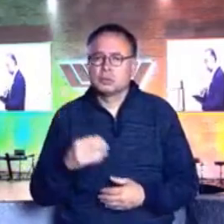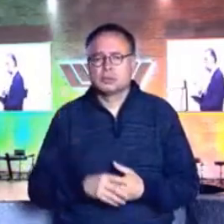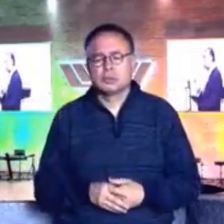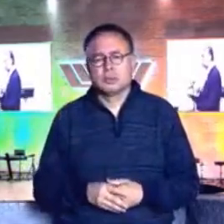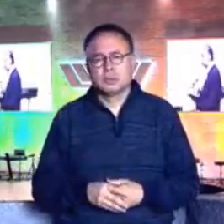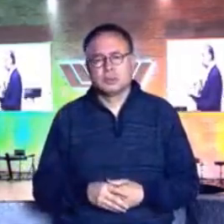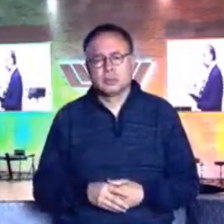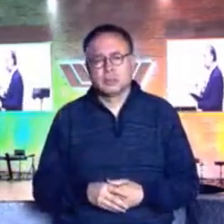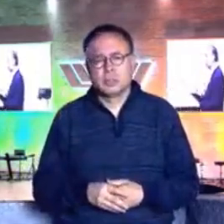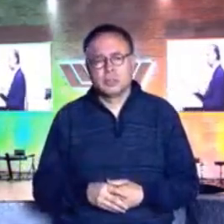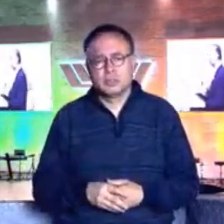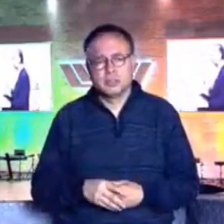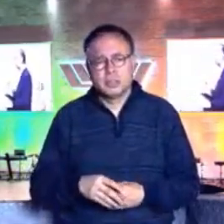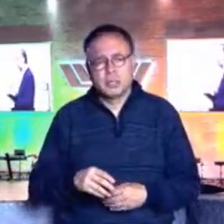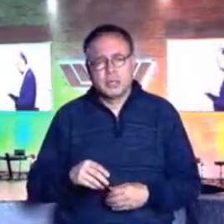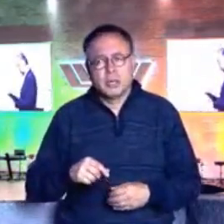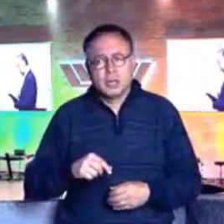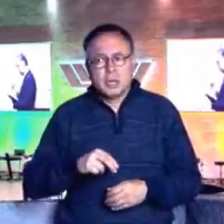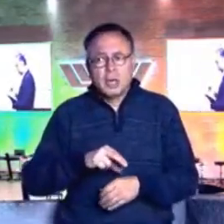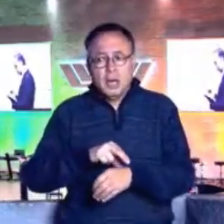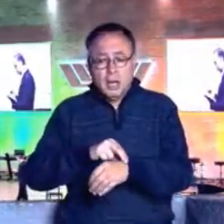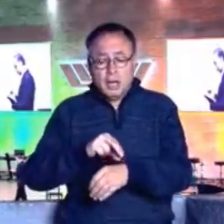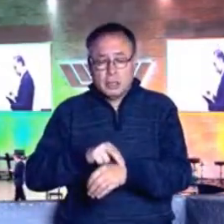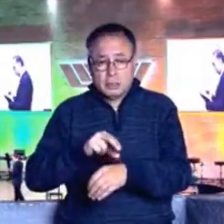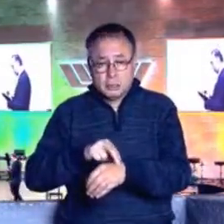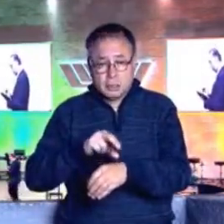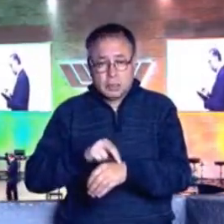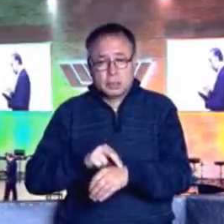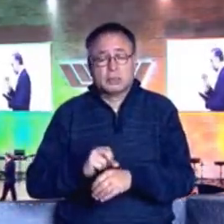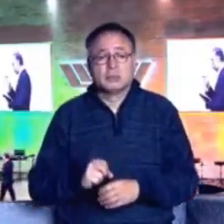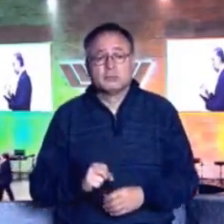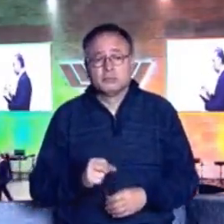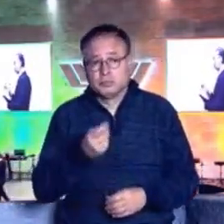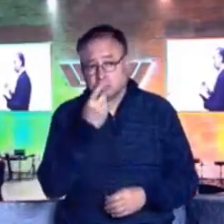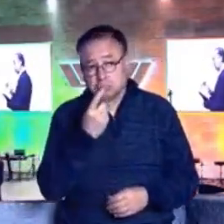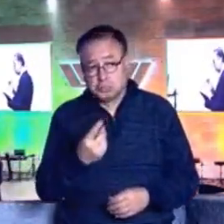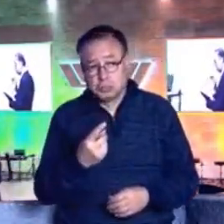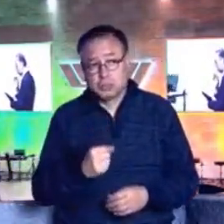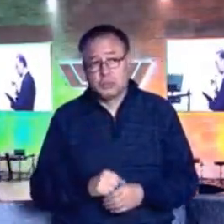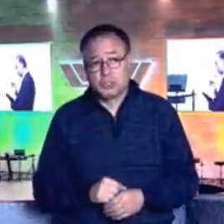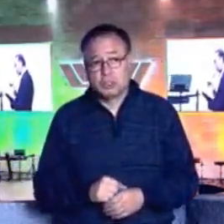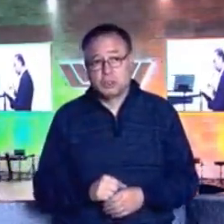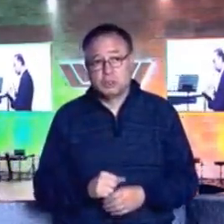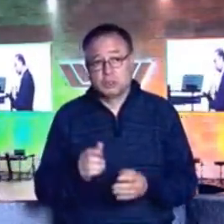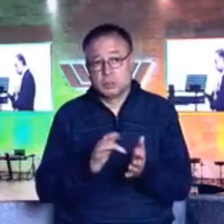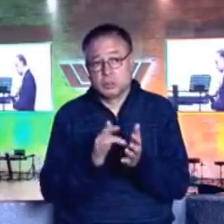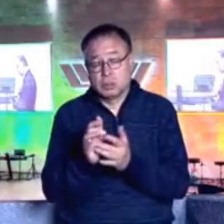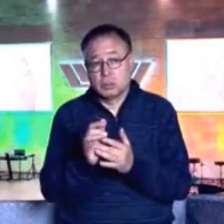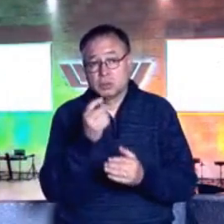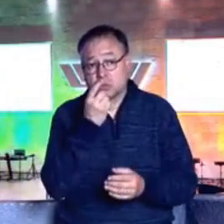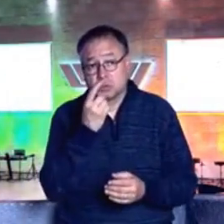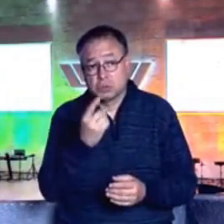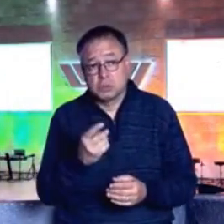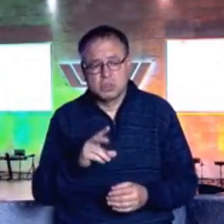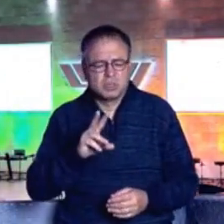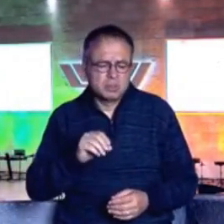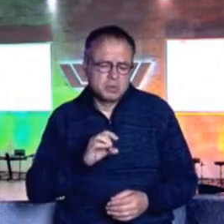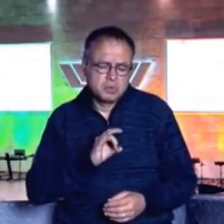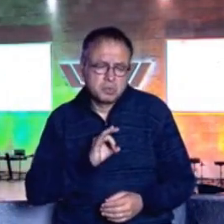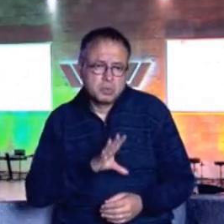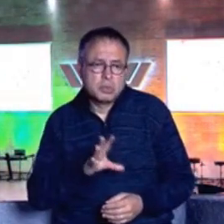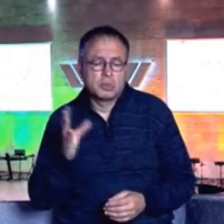Lucas 12:32 al 34 y seguimos con palabras de Jesús dice no tengan miedo